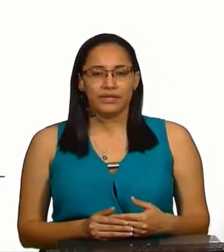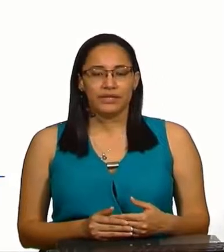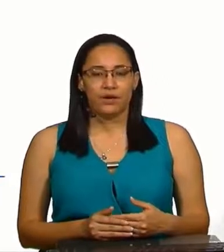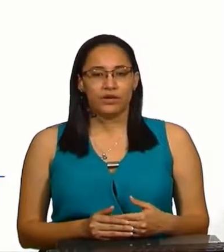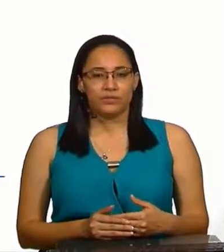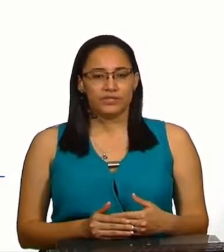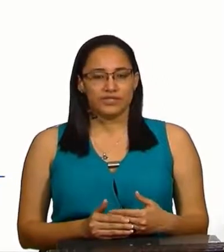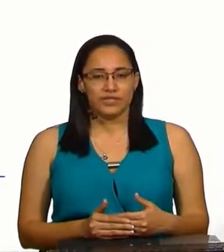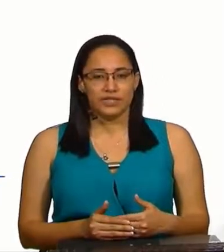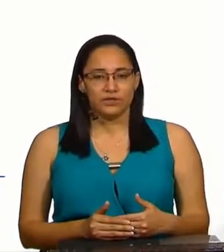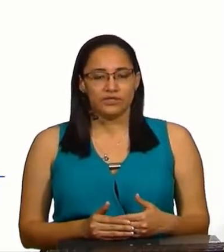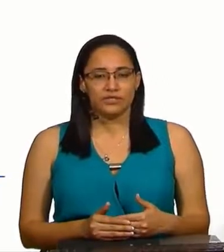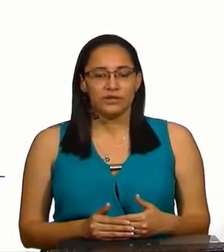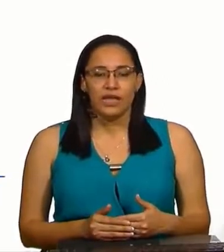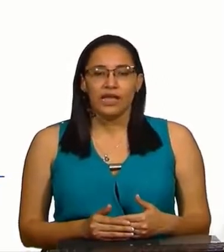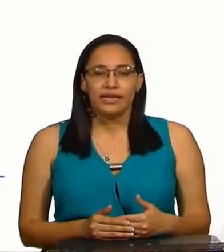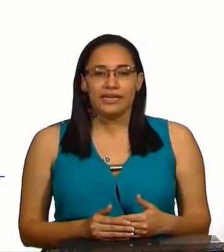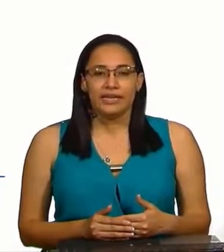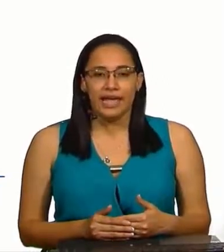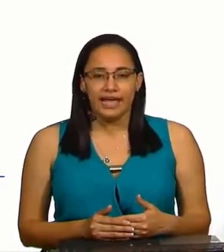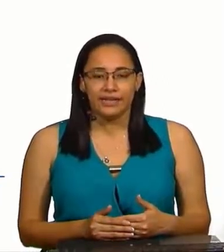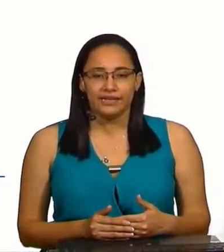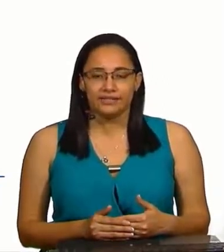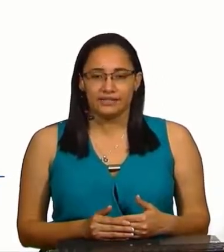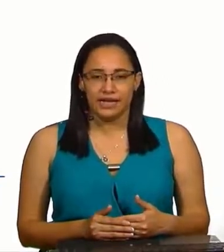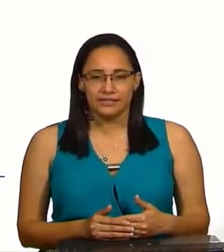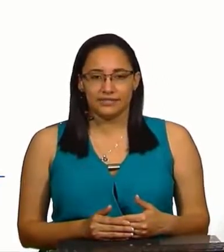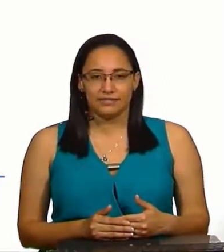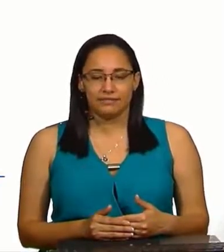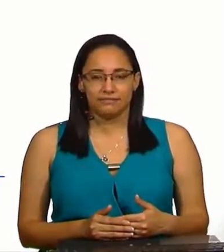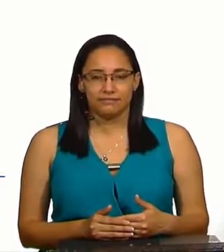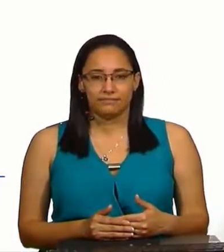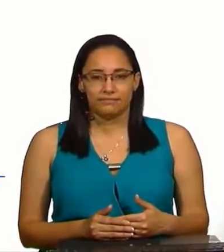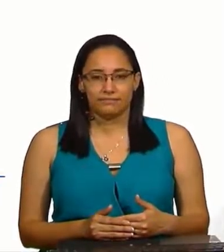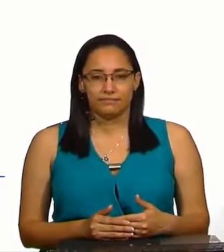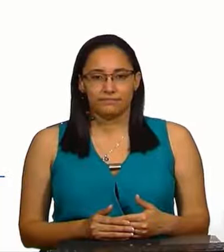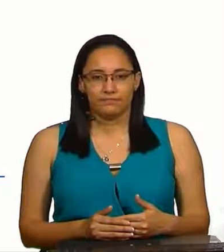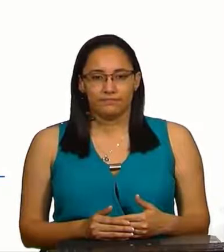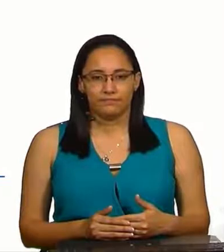Muy bien, ahora nuestra siguiente oración. He can dance.